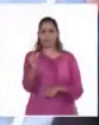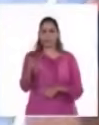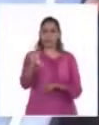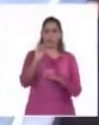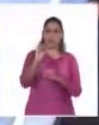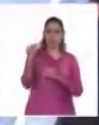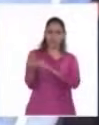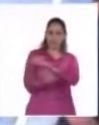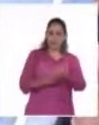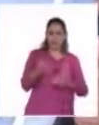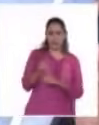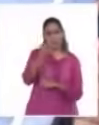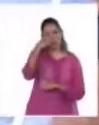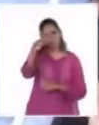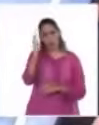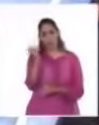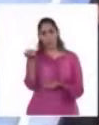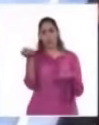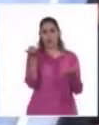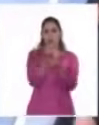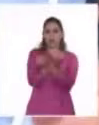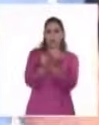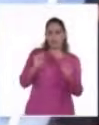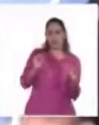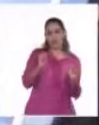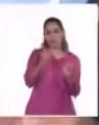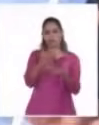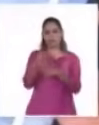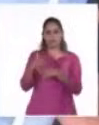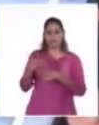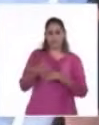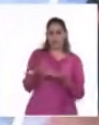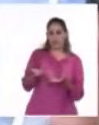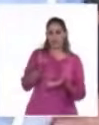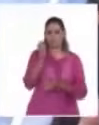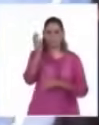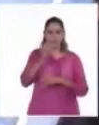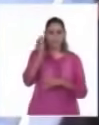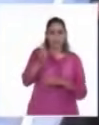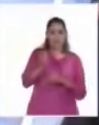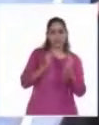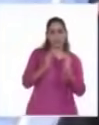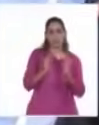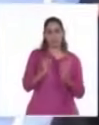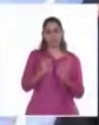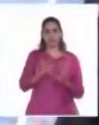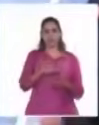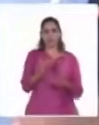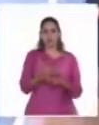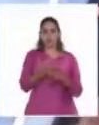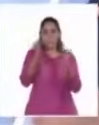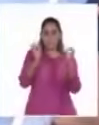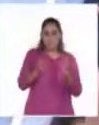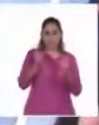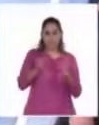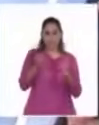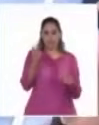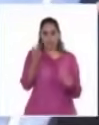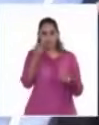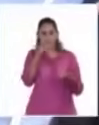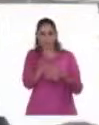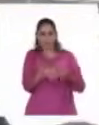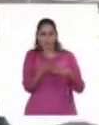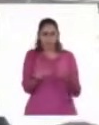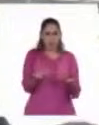Cuba de pluripartidismo de muchas de esas cosas detrás de todo eso que es lo que verdadera ente se esconde se esconde el odio